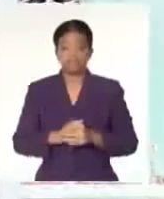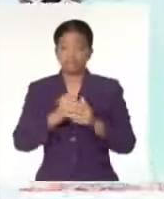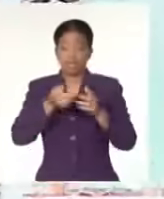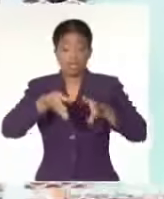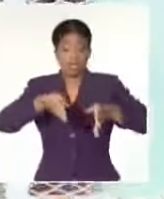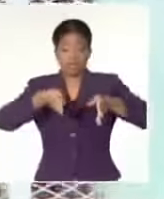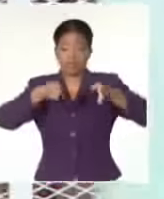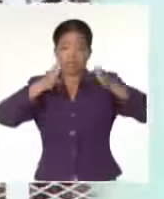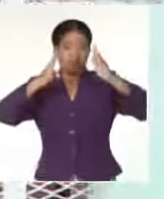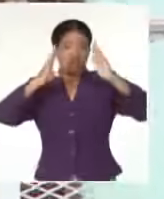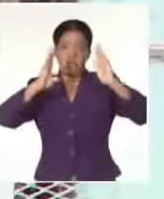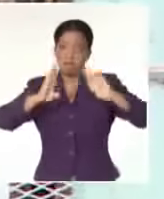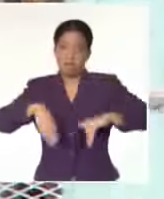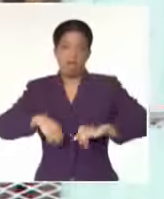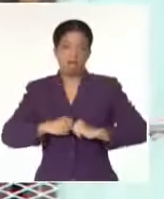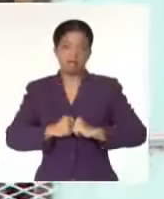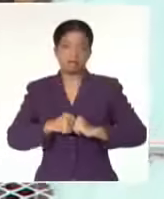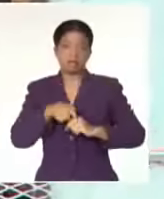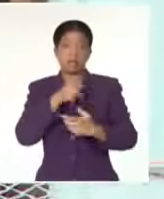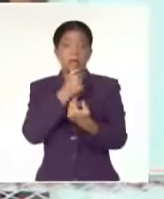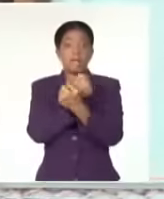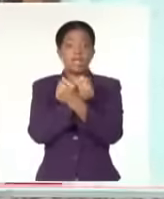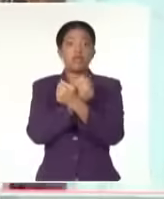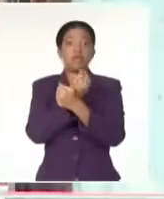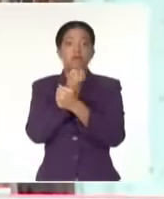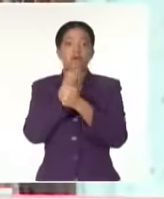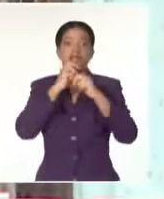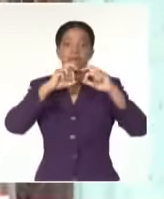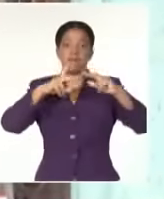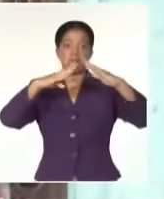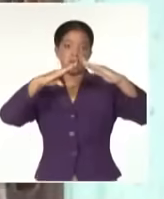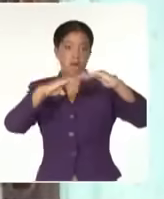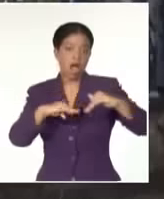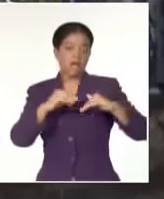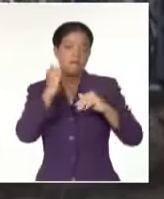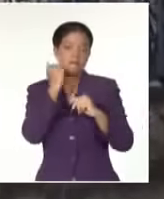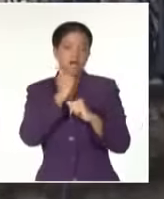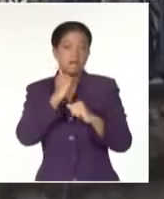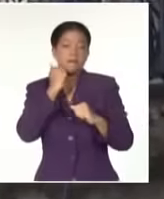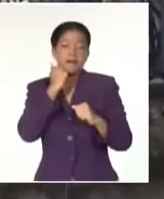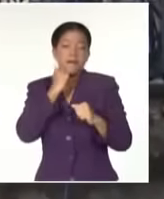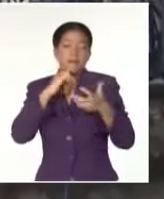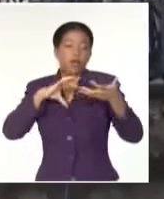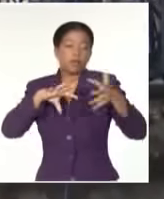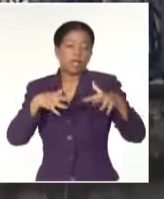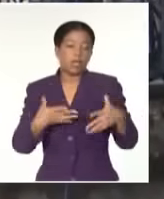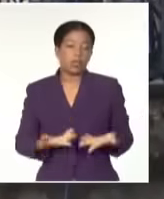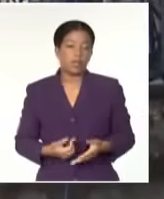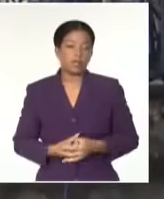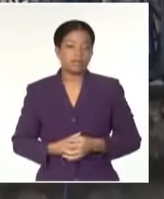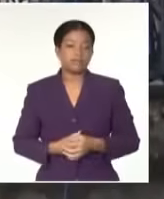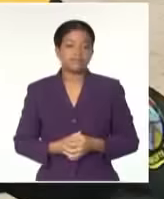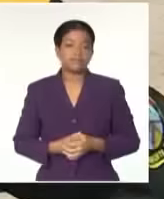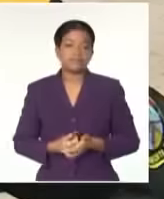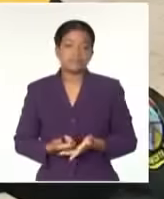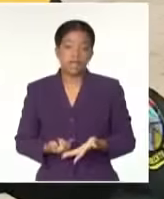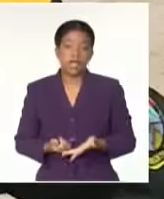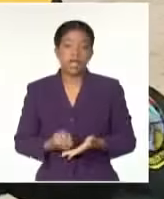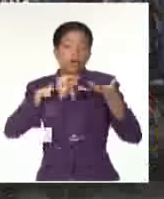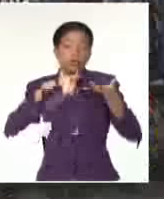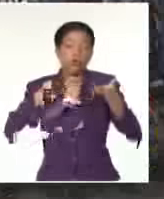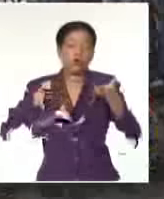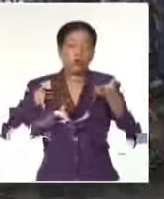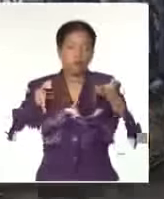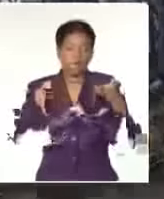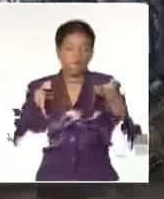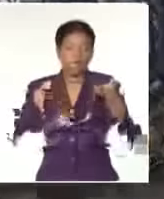las estructuras aún están en peligro de colapsar. ¿Qué es lo más complejo que han tenido que hacer ellos? No, la extracción de los dos compañeros. Nos